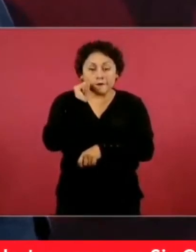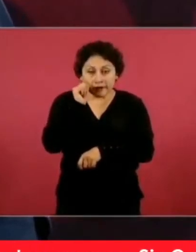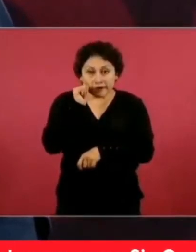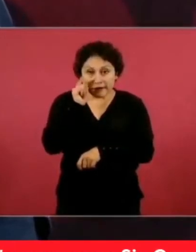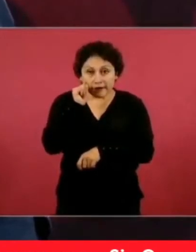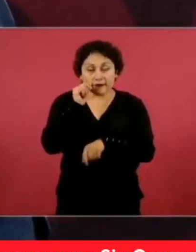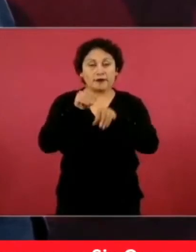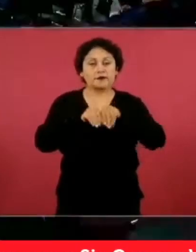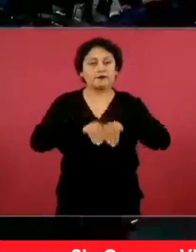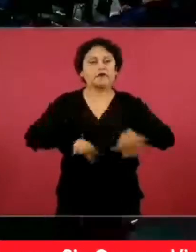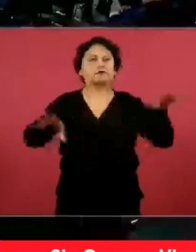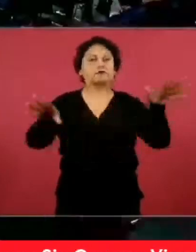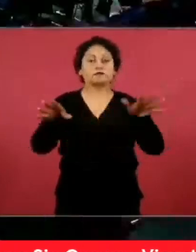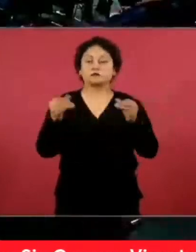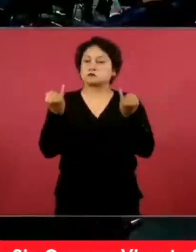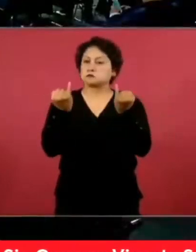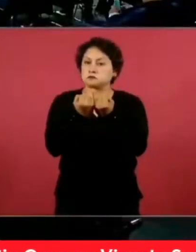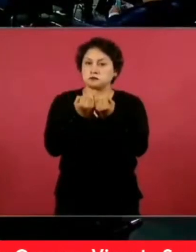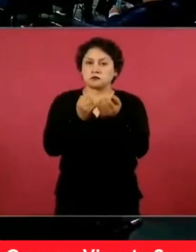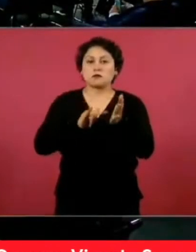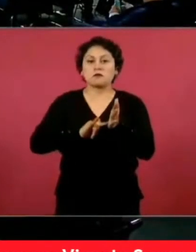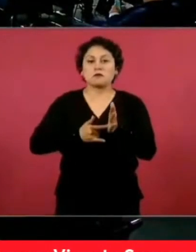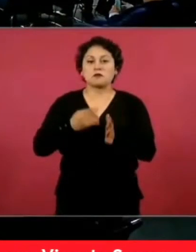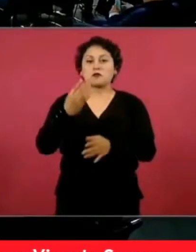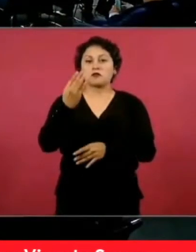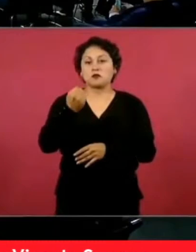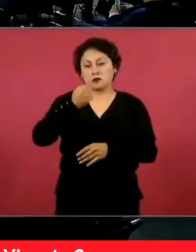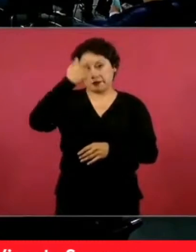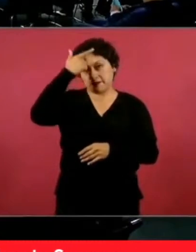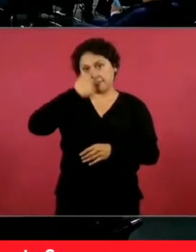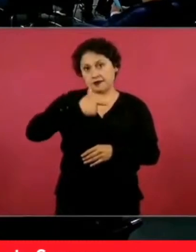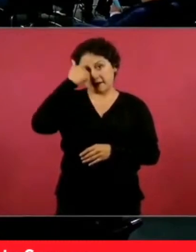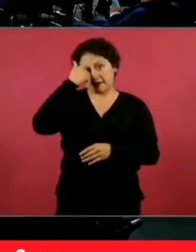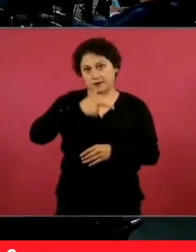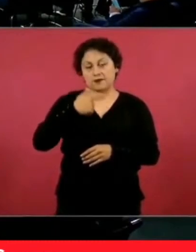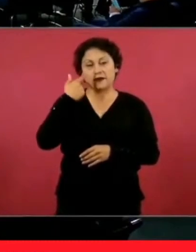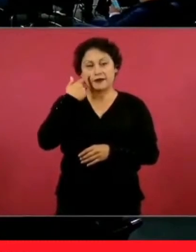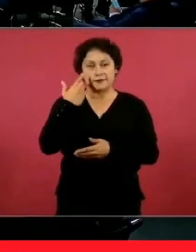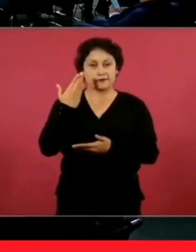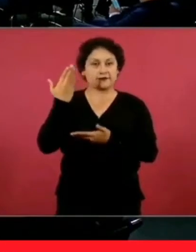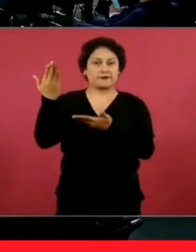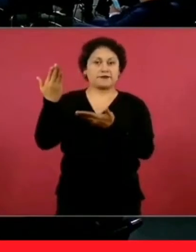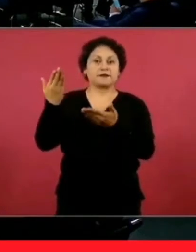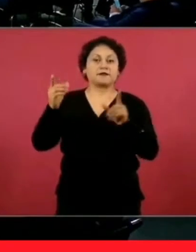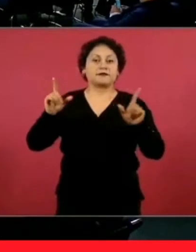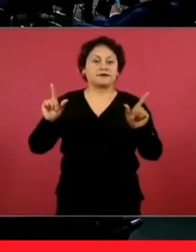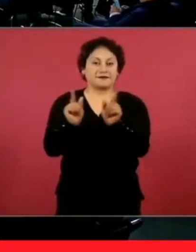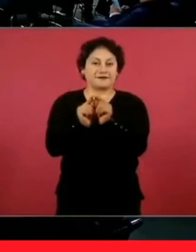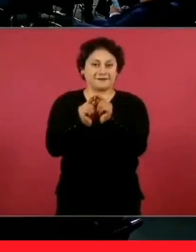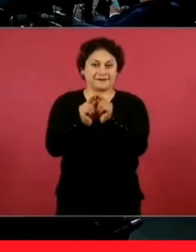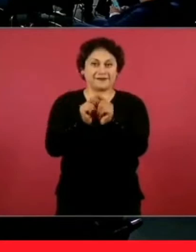la noche. Entonces, aquí está un corto, ¿cómo le llaman?